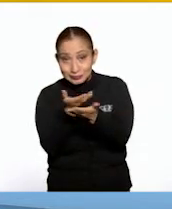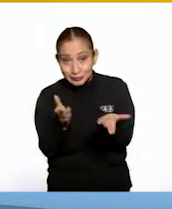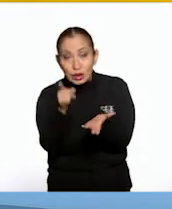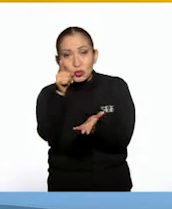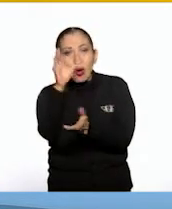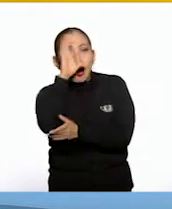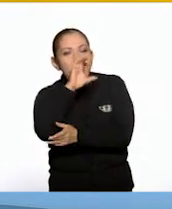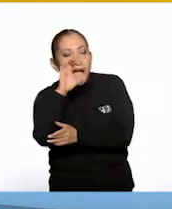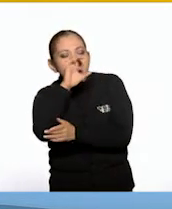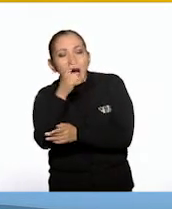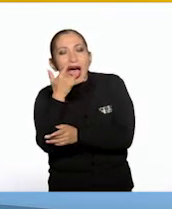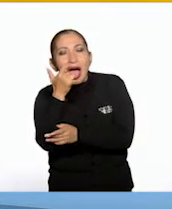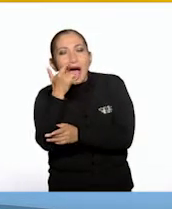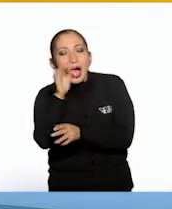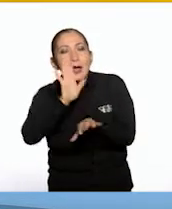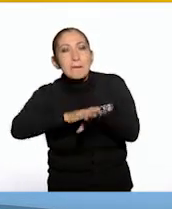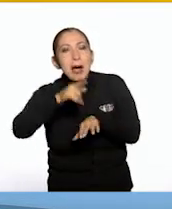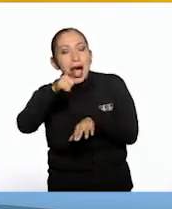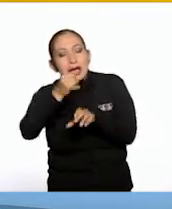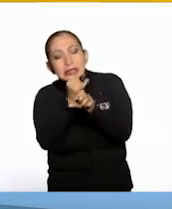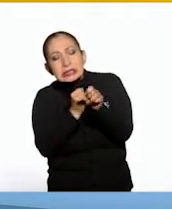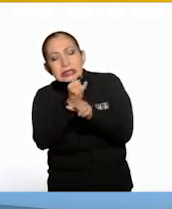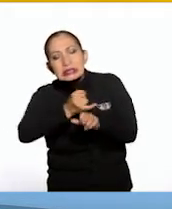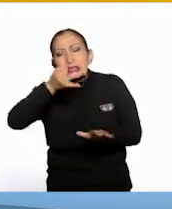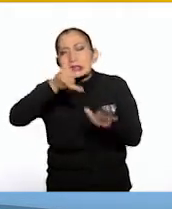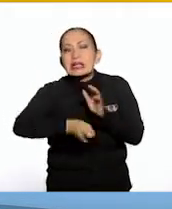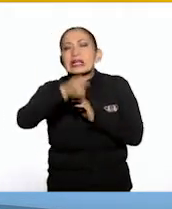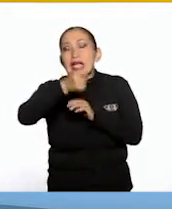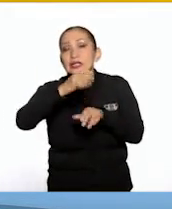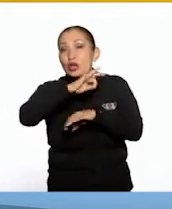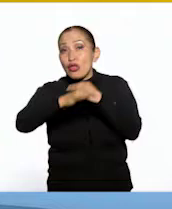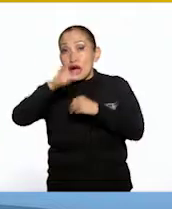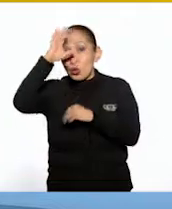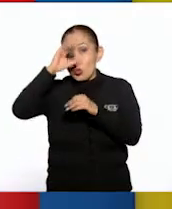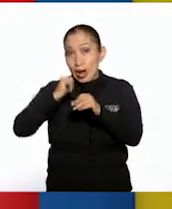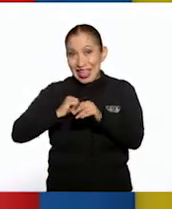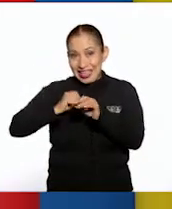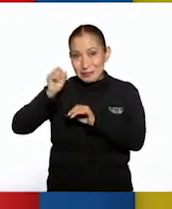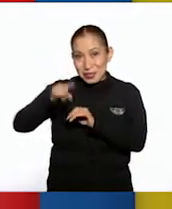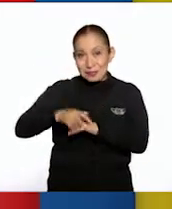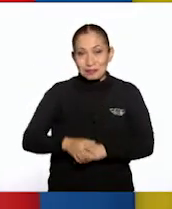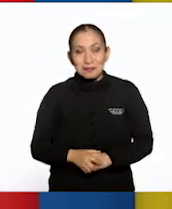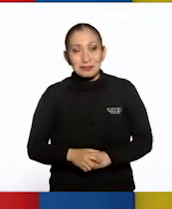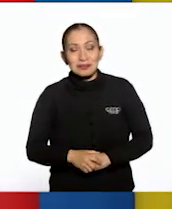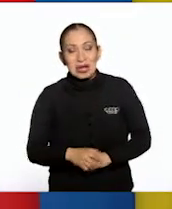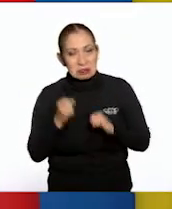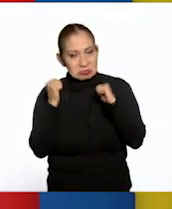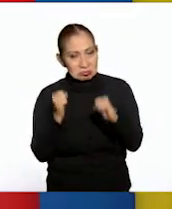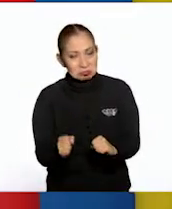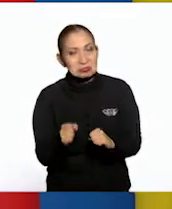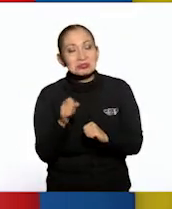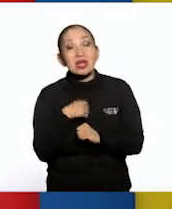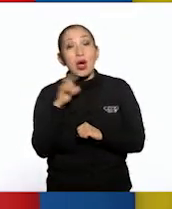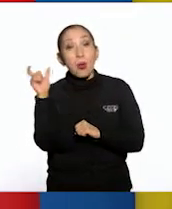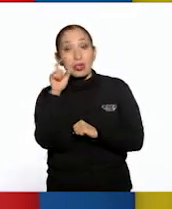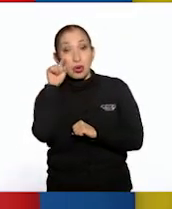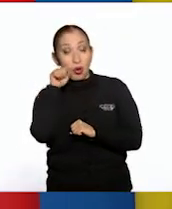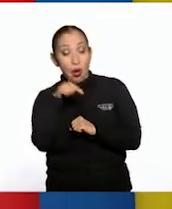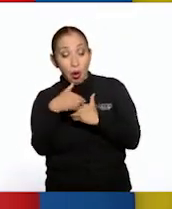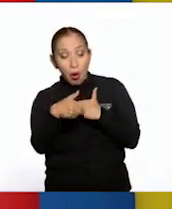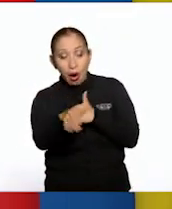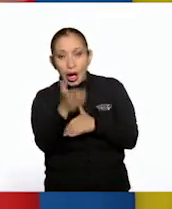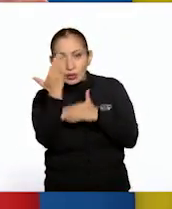ser curiosos y sobre todo a seguir investigando sobre todas estas culturas. Estamos seguras de que cuando lleguemos